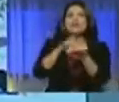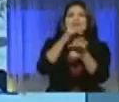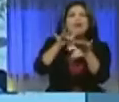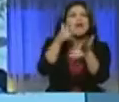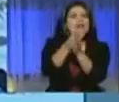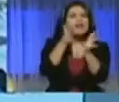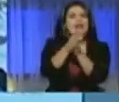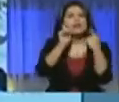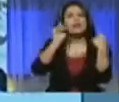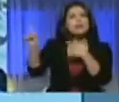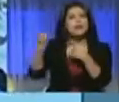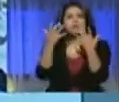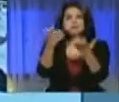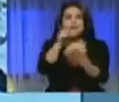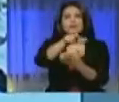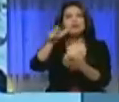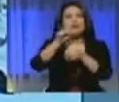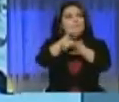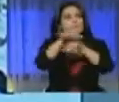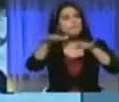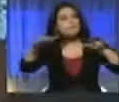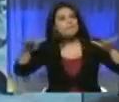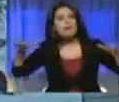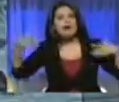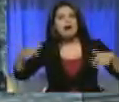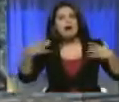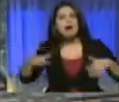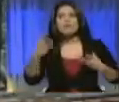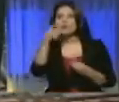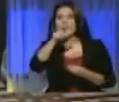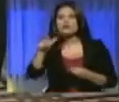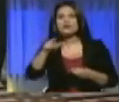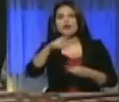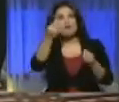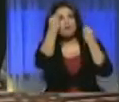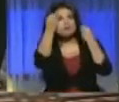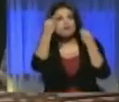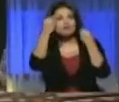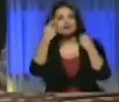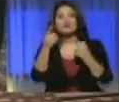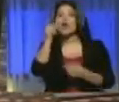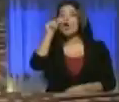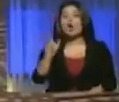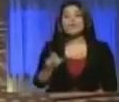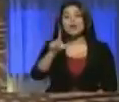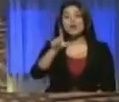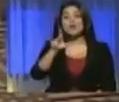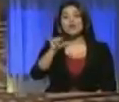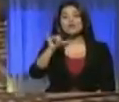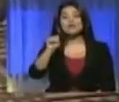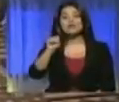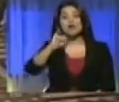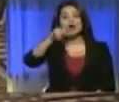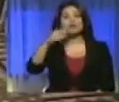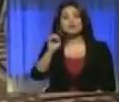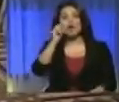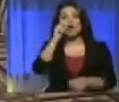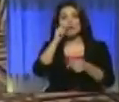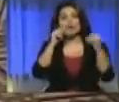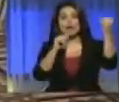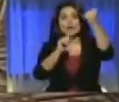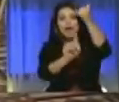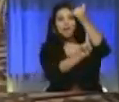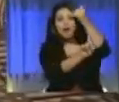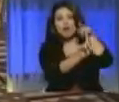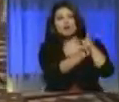está agarrando calle, agarrando camino? Ahí está Luis José Marcano abajo de la grúa. Quédate que te ves muy bien ahí